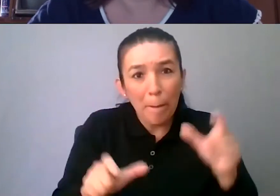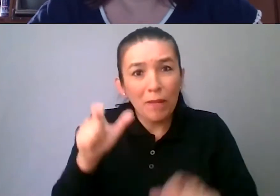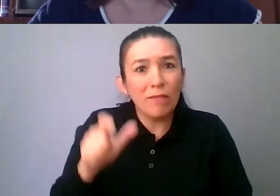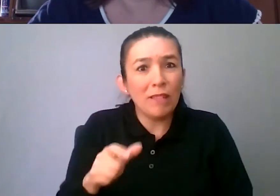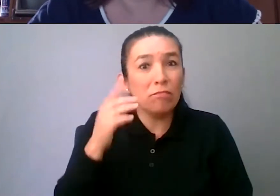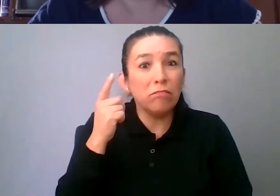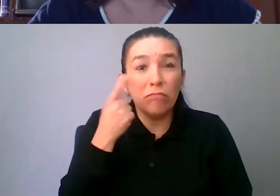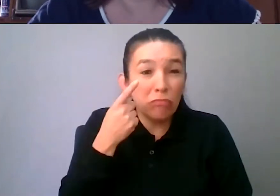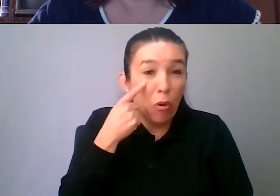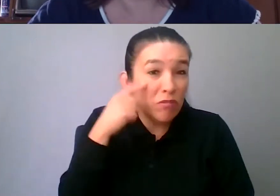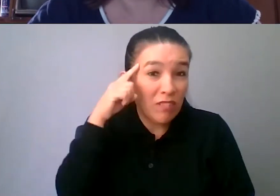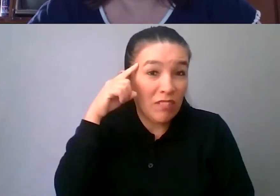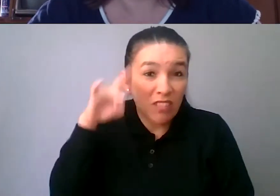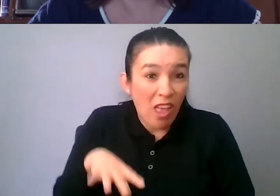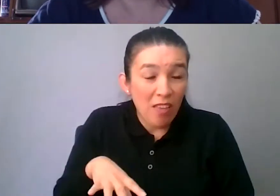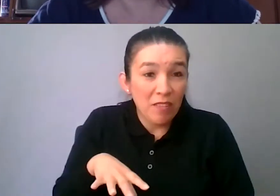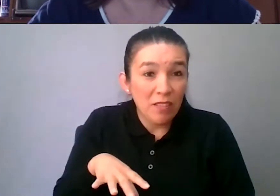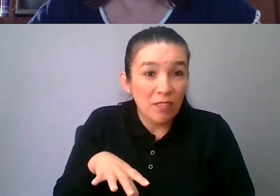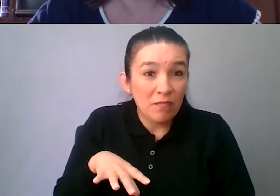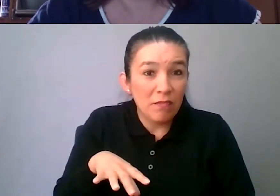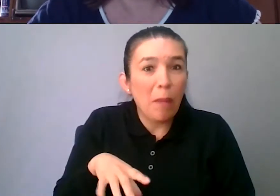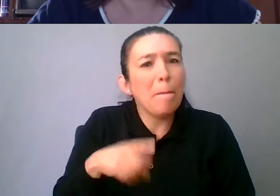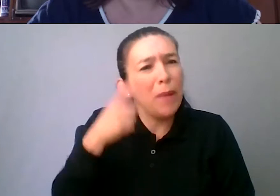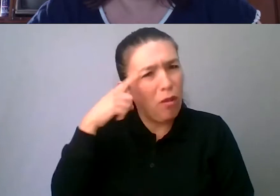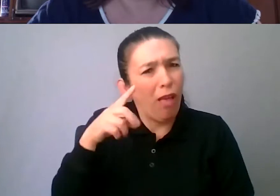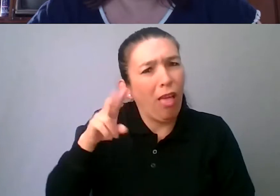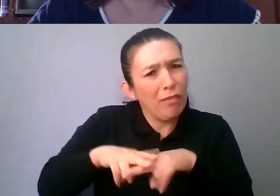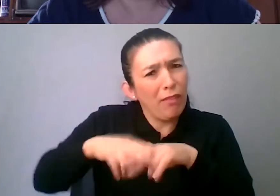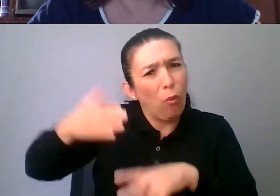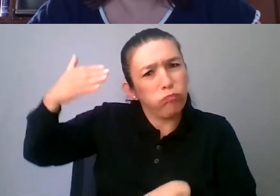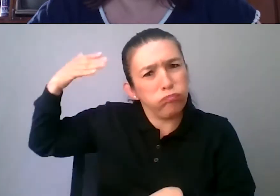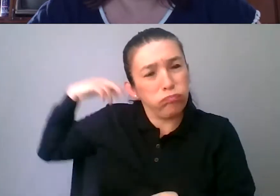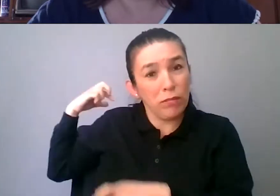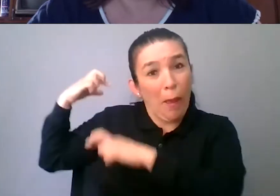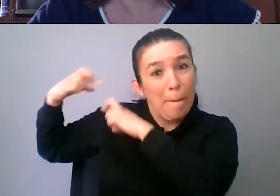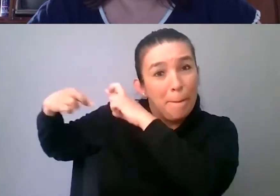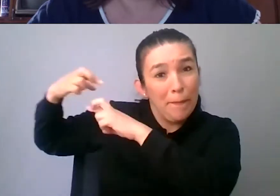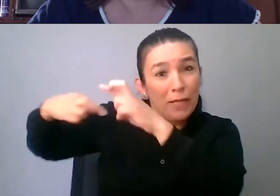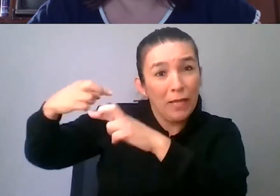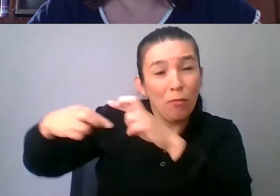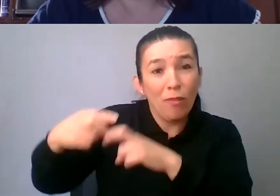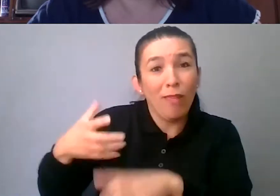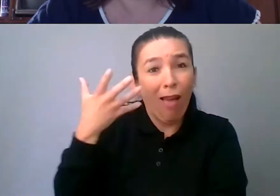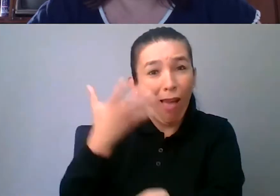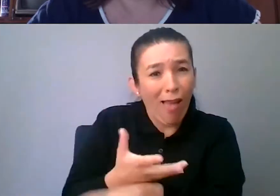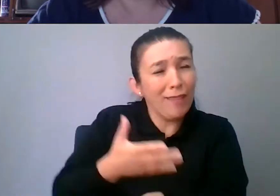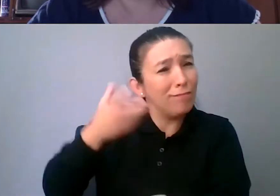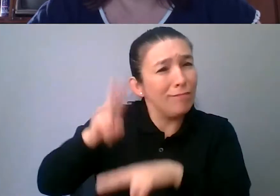conscientes de que además tenemos esta tremenda tradición y patrimonio de figuras de hilo.